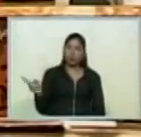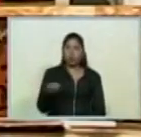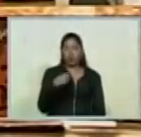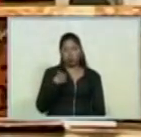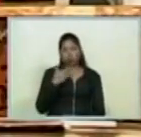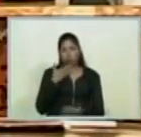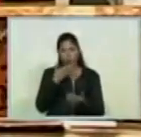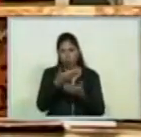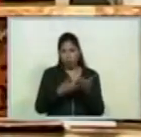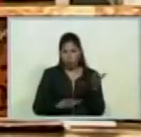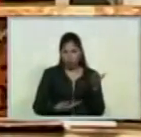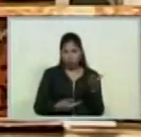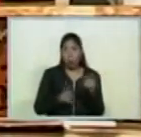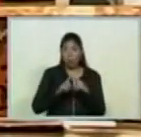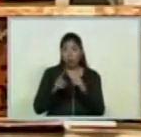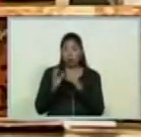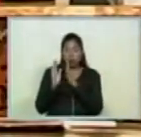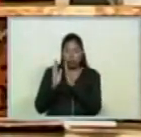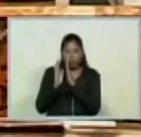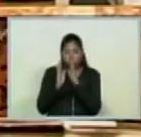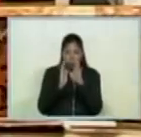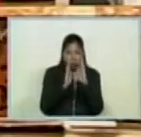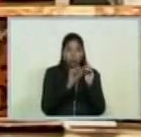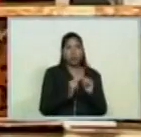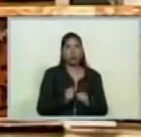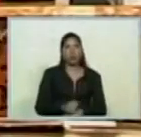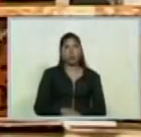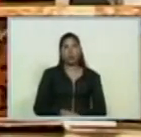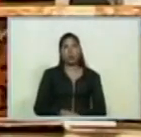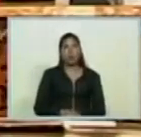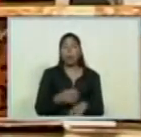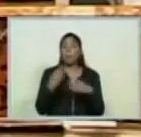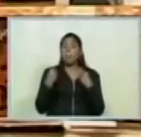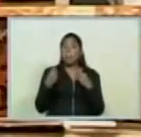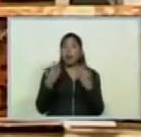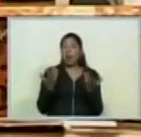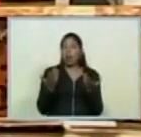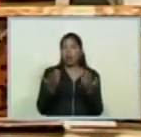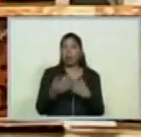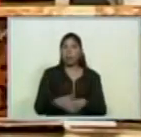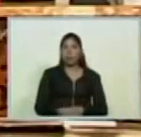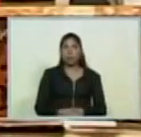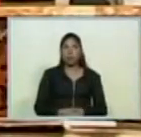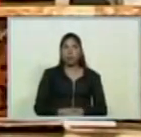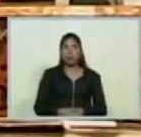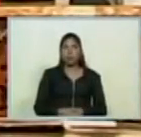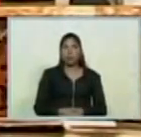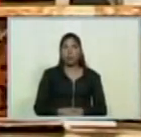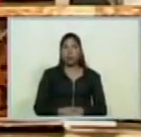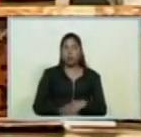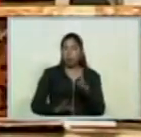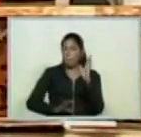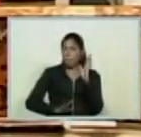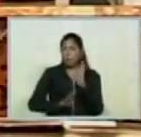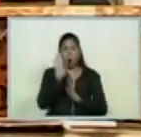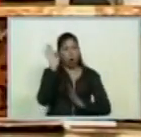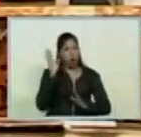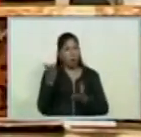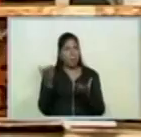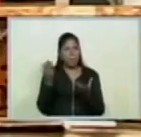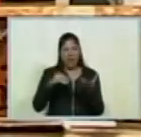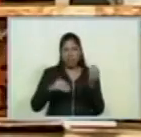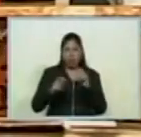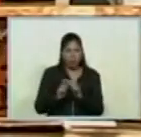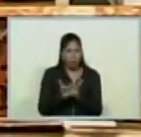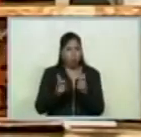propongo, pero me lo hacen al detalle, para el reimpulso y multiplicación de las bases de misiones